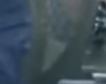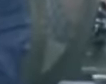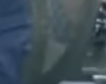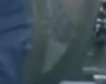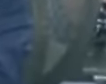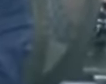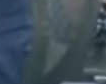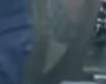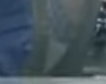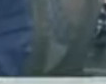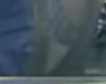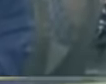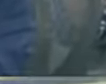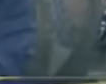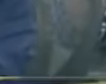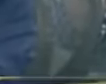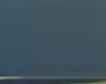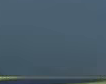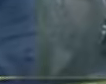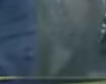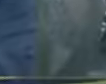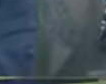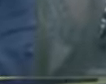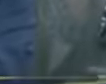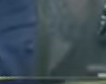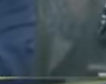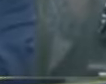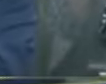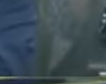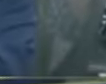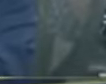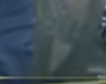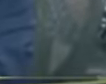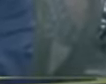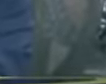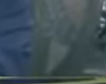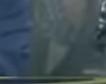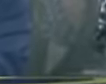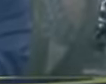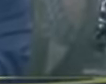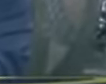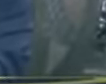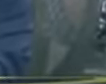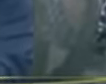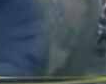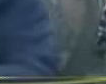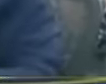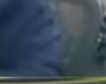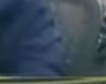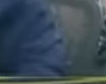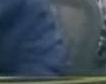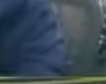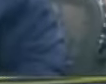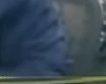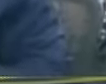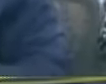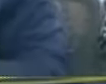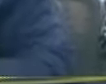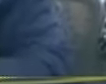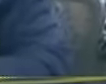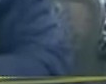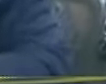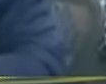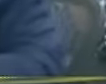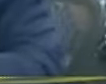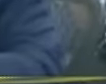Tuvimos una reunión con Lula de 1 hora 10 minutos. Empezamos a hablar y el tiempo